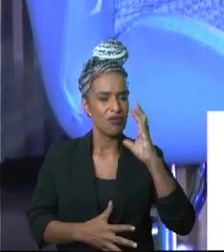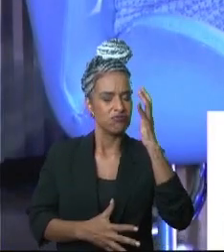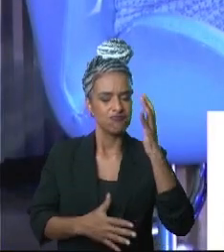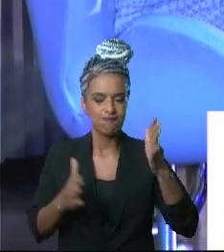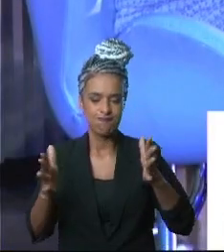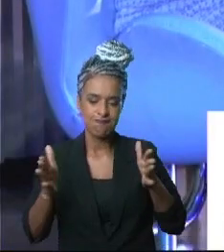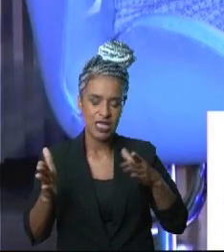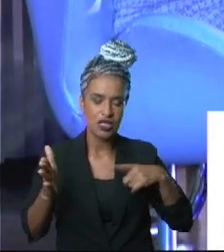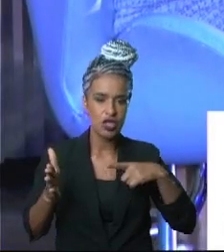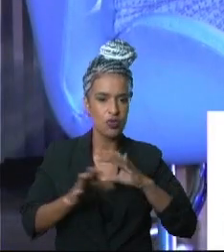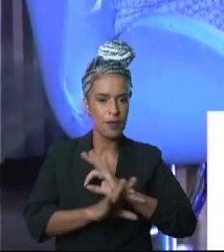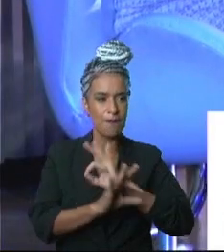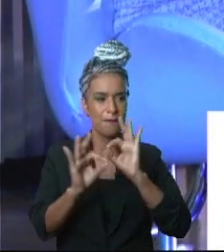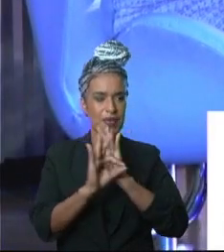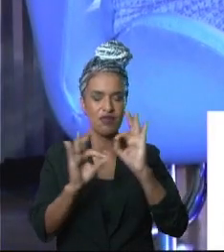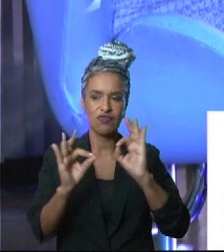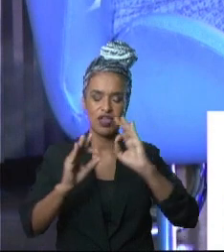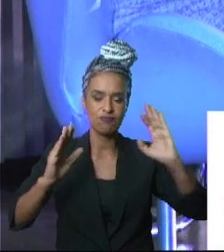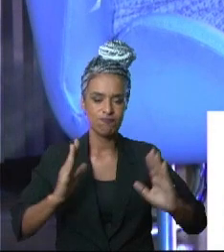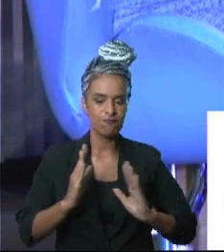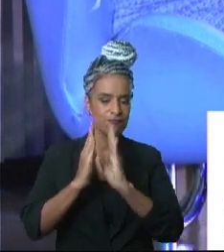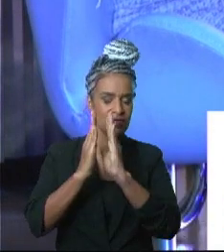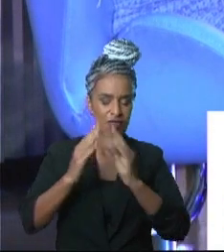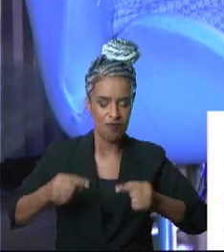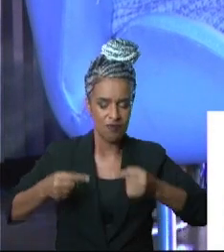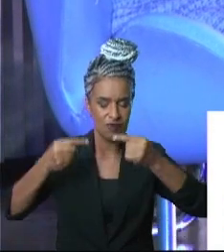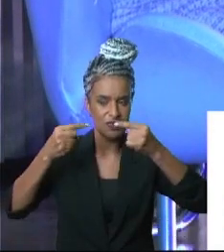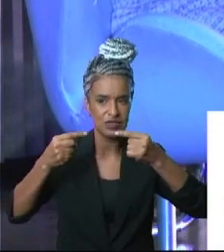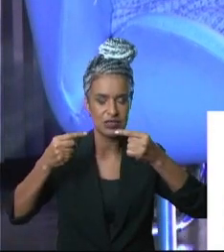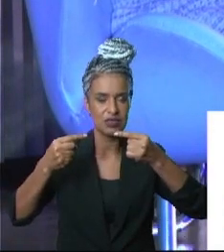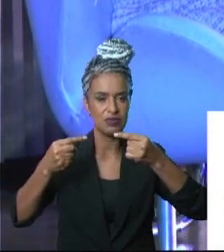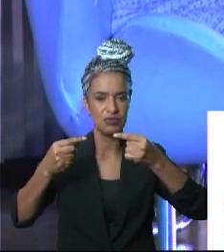Si podemos decir que estamos enfrentando